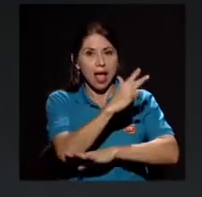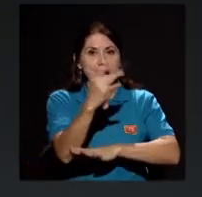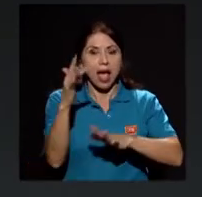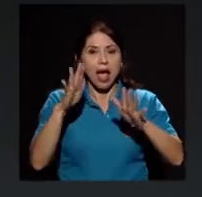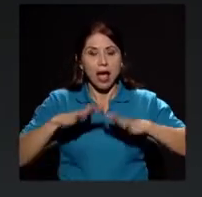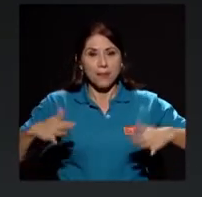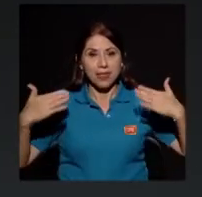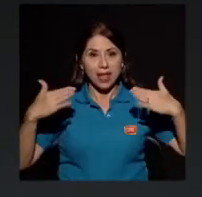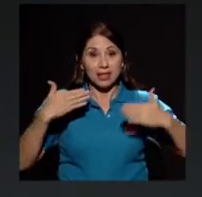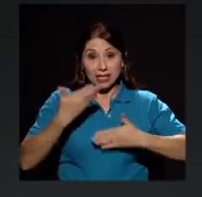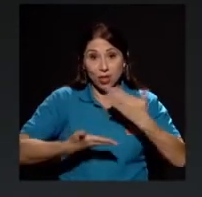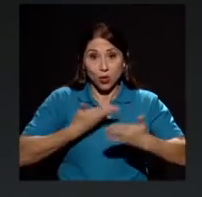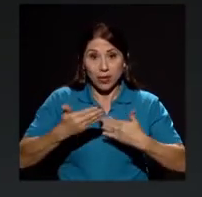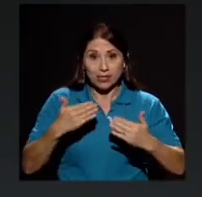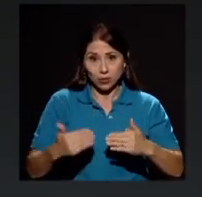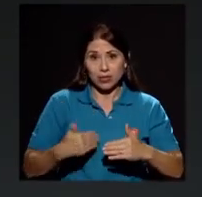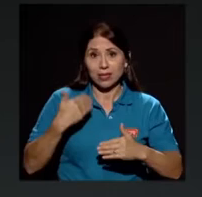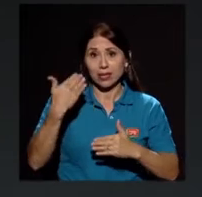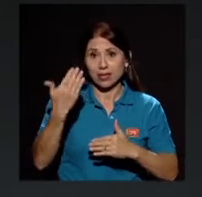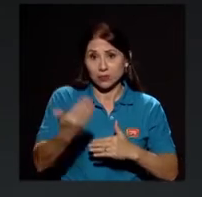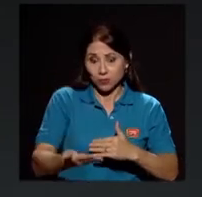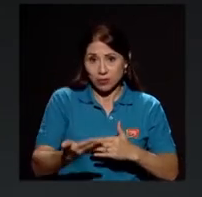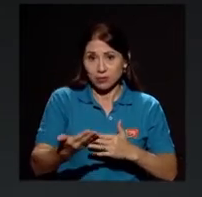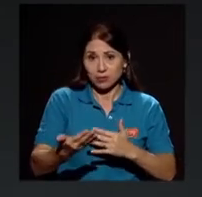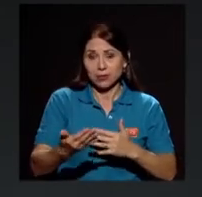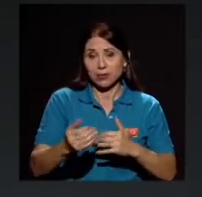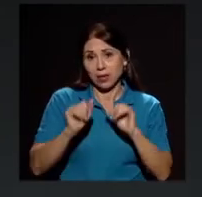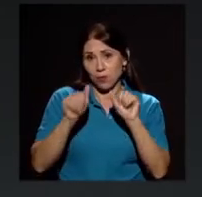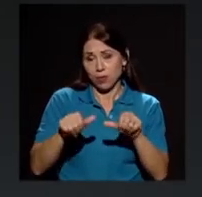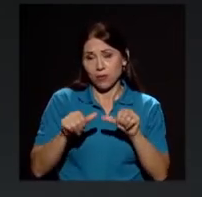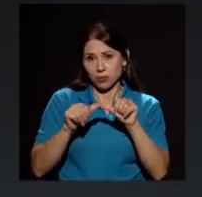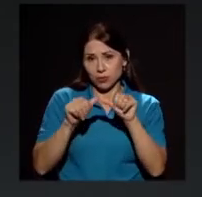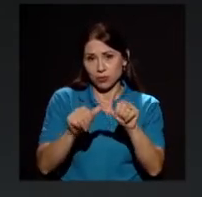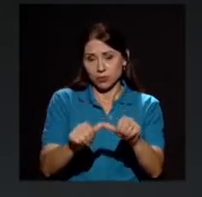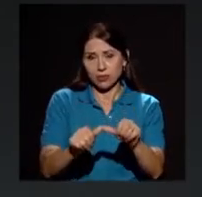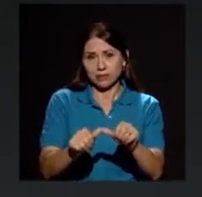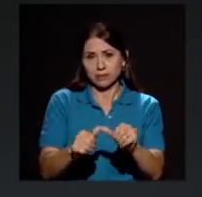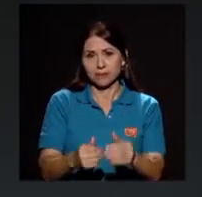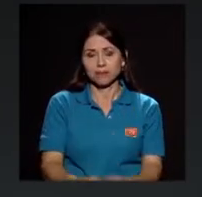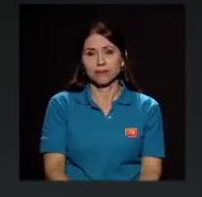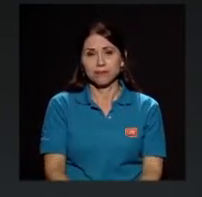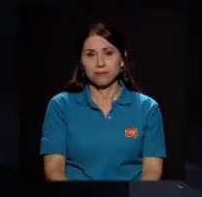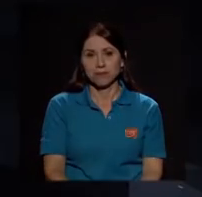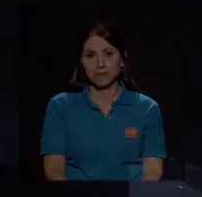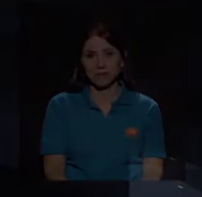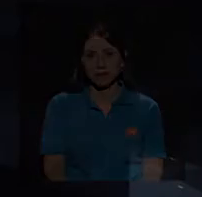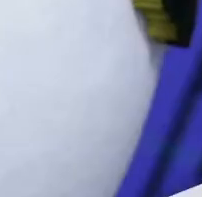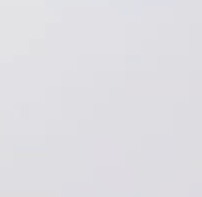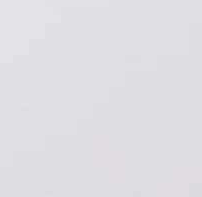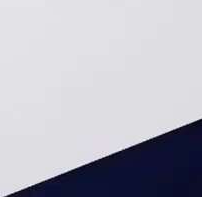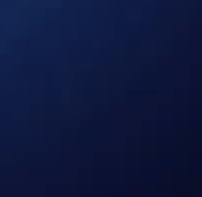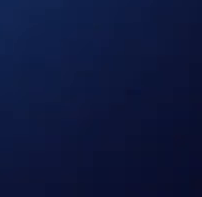cooperación una vez que el canal nos invite al regresar eso haremos